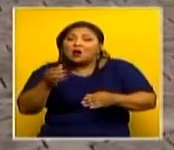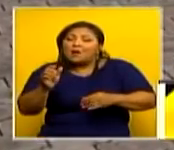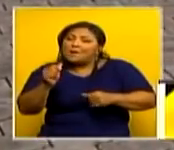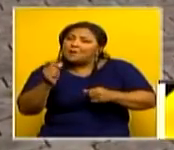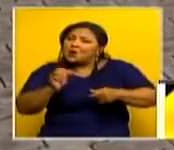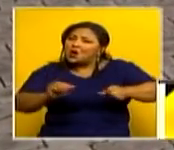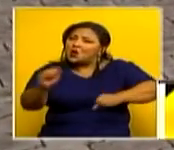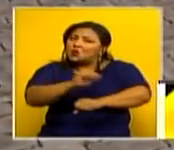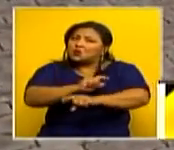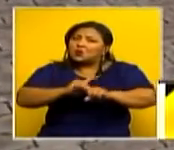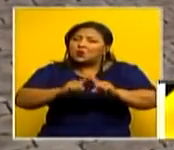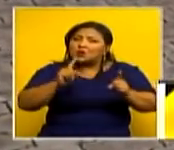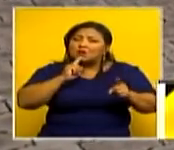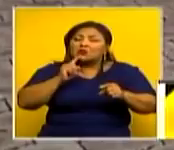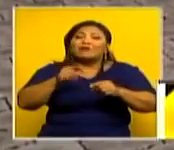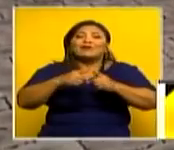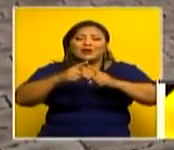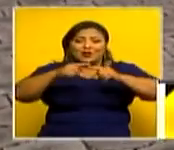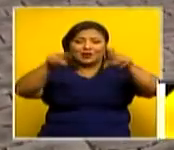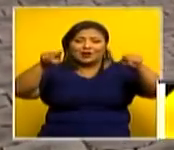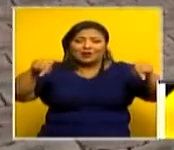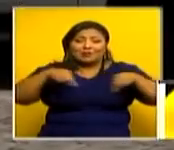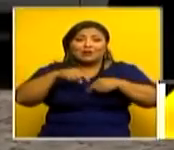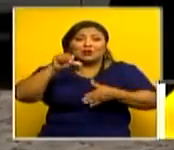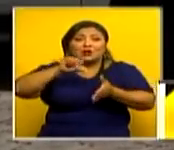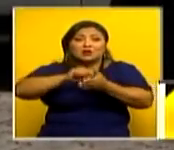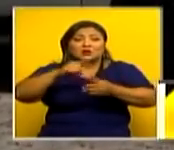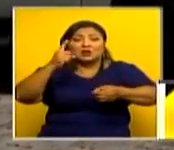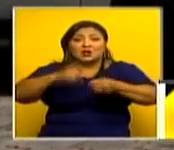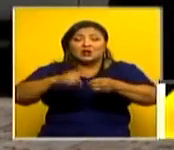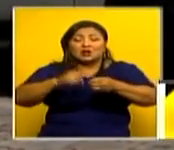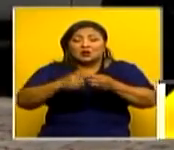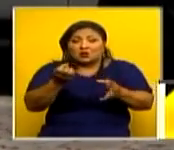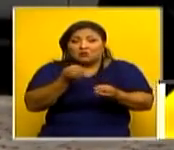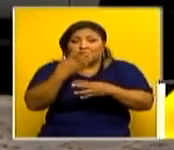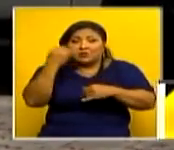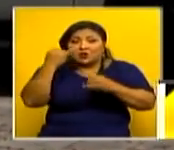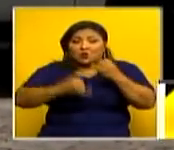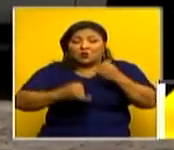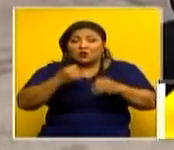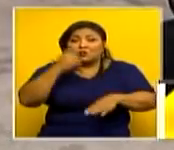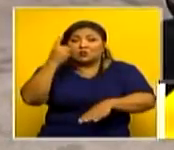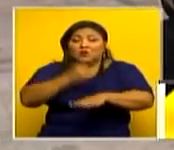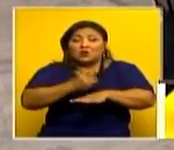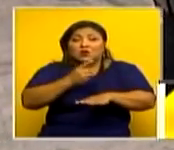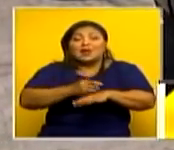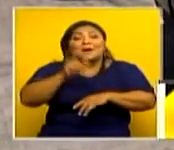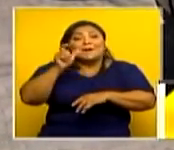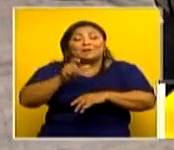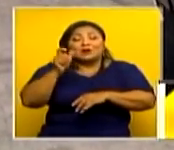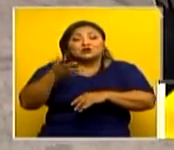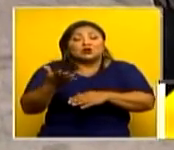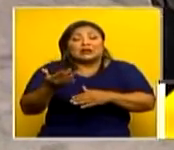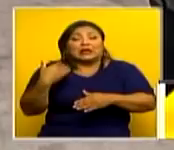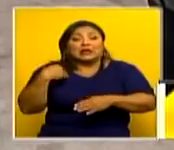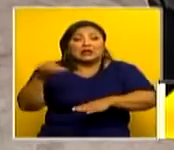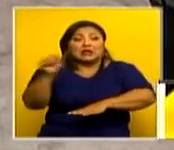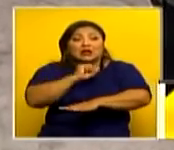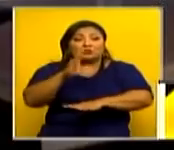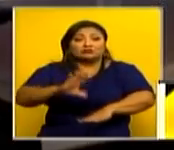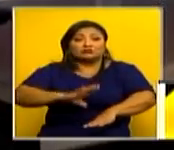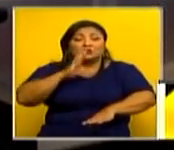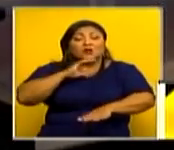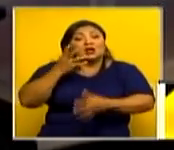de la Asociación de Patios de la Ciudad de Quito, menciona que en los últimos días personas que poseen vehículos de alta gama